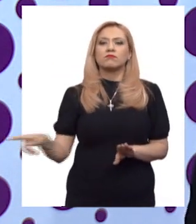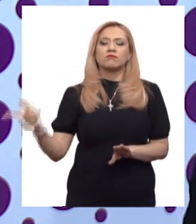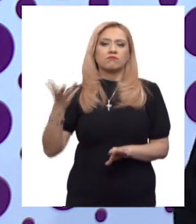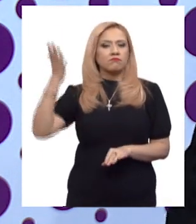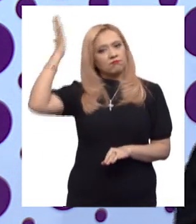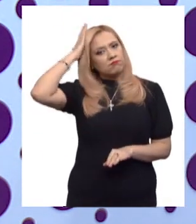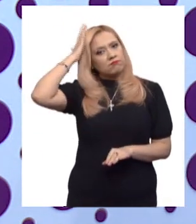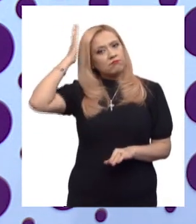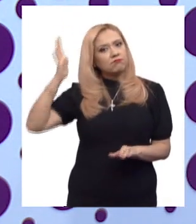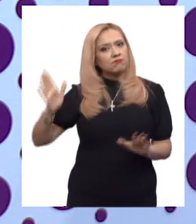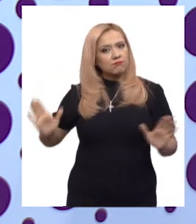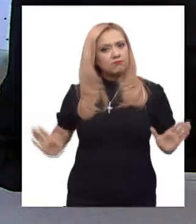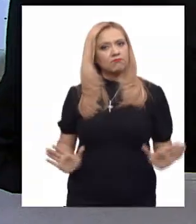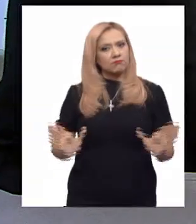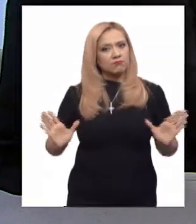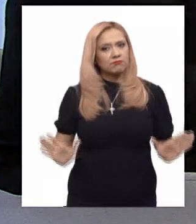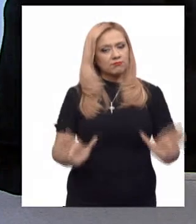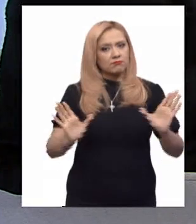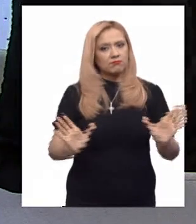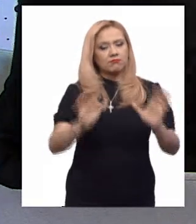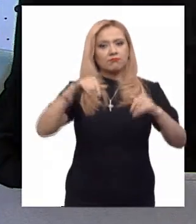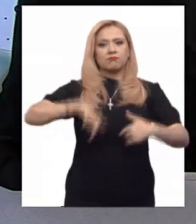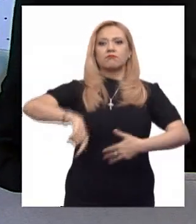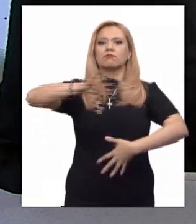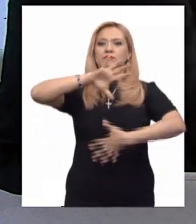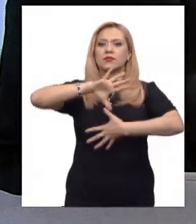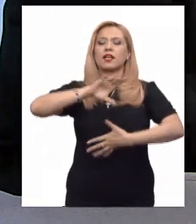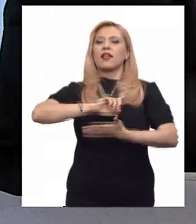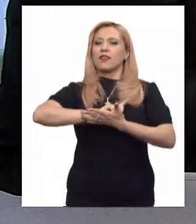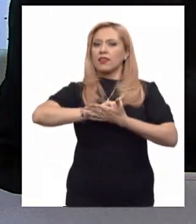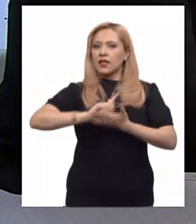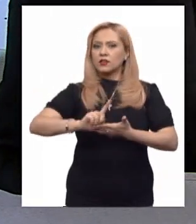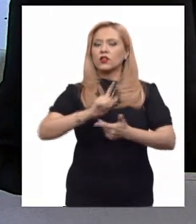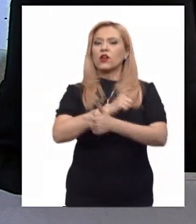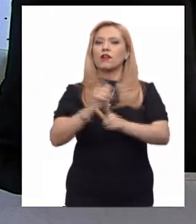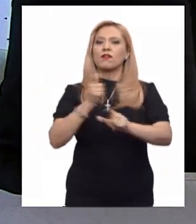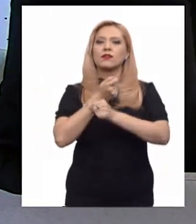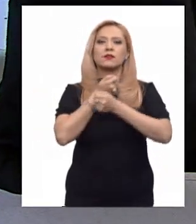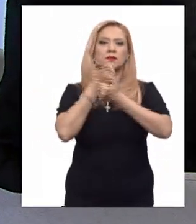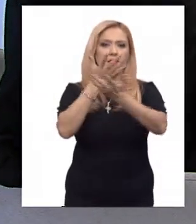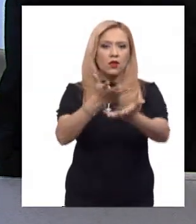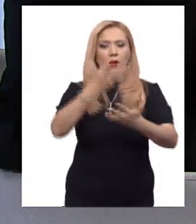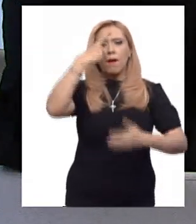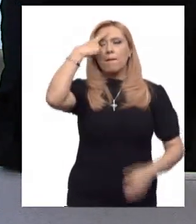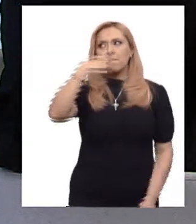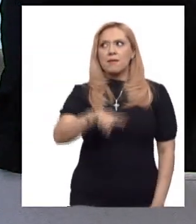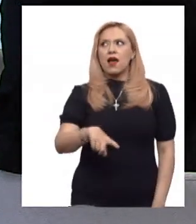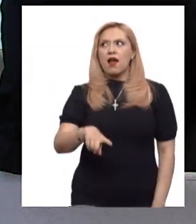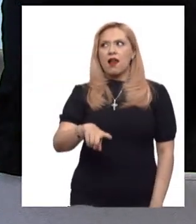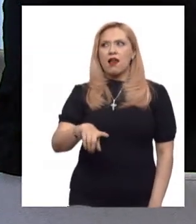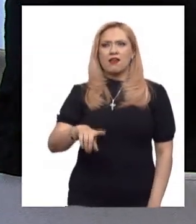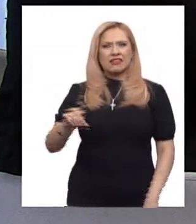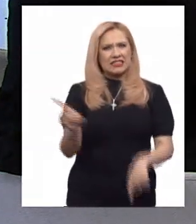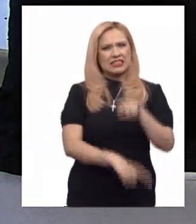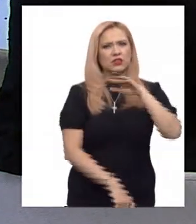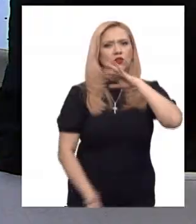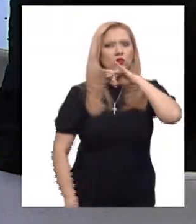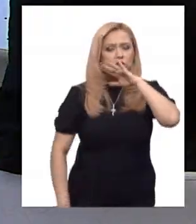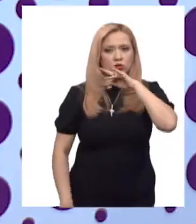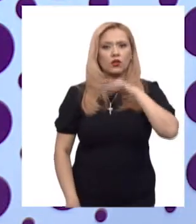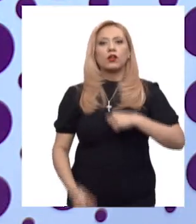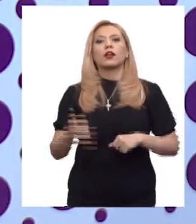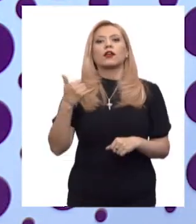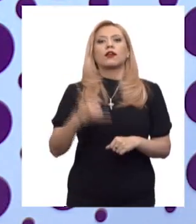región y liderar la expansión de derechos y de la libertad de expresión para luchar en la corrupción, pero sobre todo para